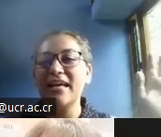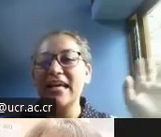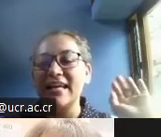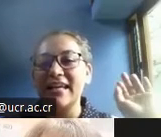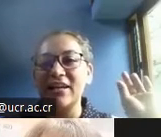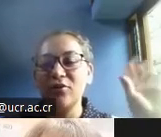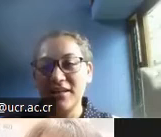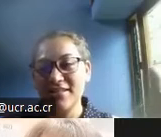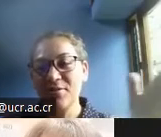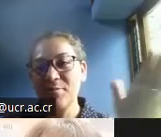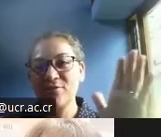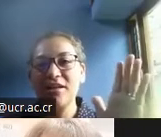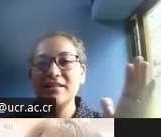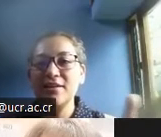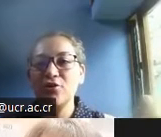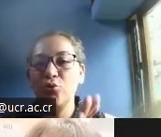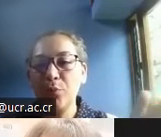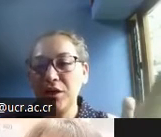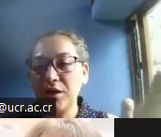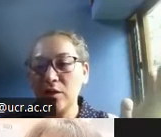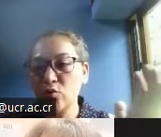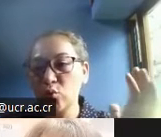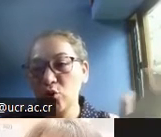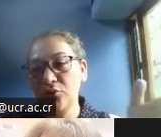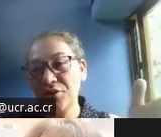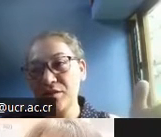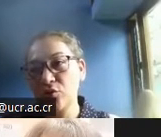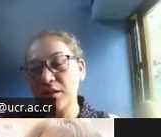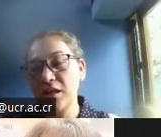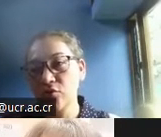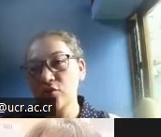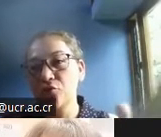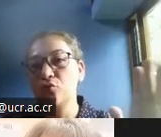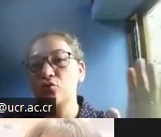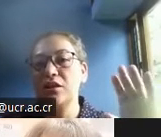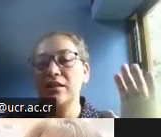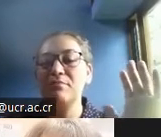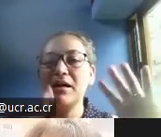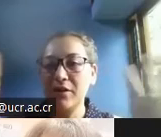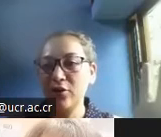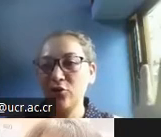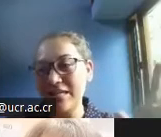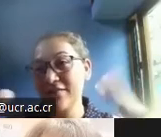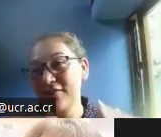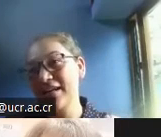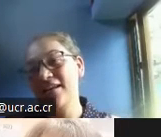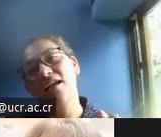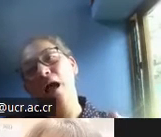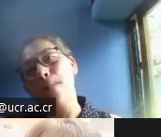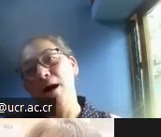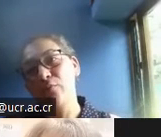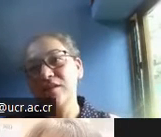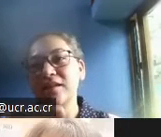Ok. Lo que les iba a mencionar es que yo voy a ponerles unos minutos de estos videos. Ustedes van a verlo y al